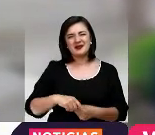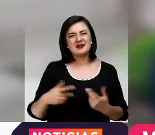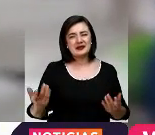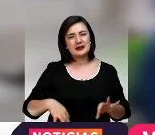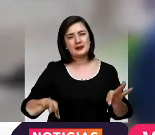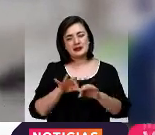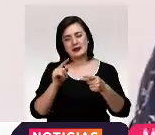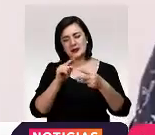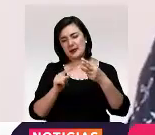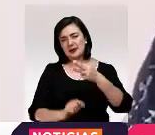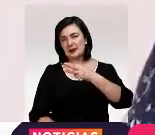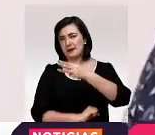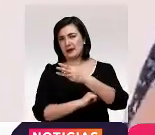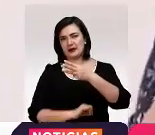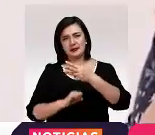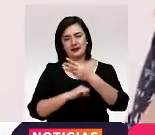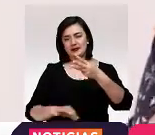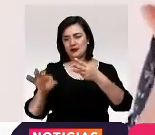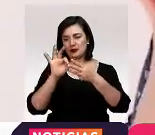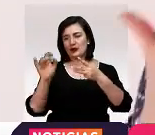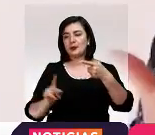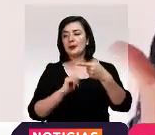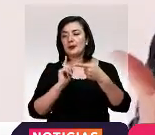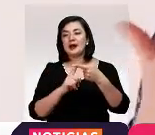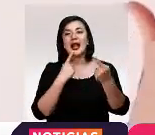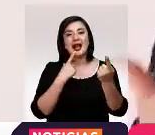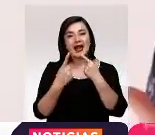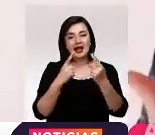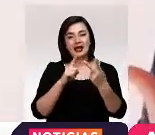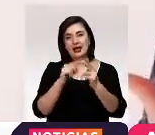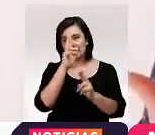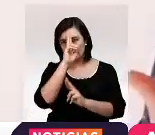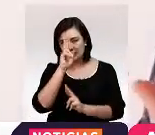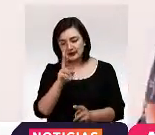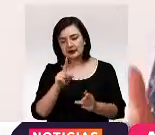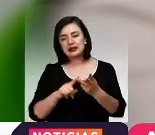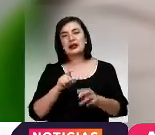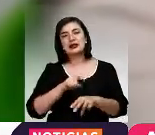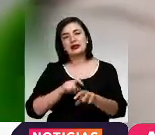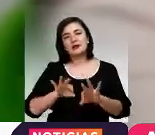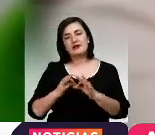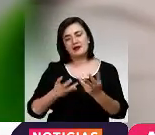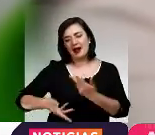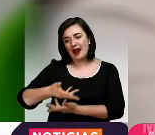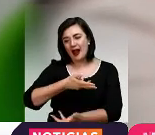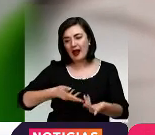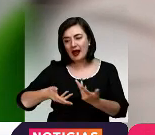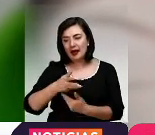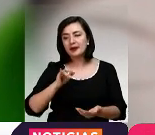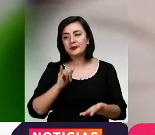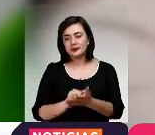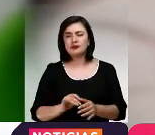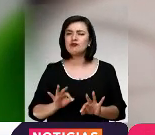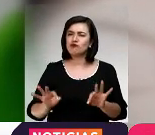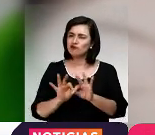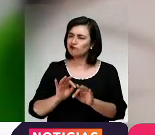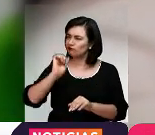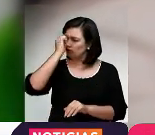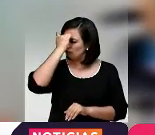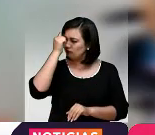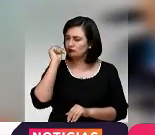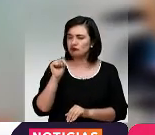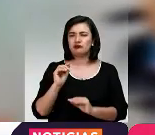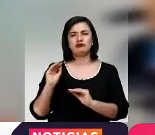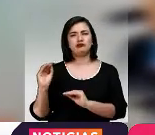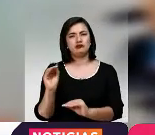pilares fundamentales: el diálogo, el respeto y el tiempo en familia. Centrales también para garantizar en todo el país